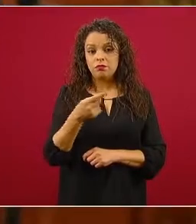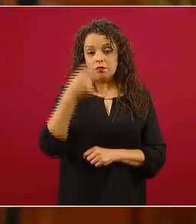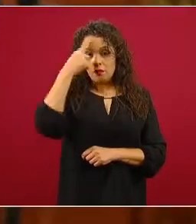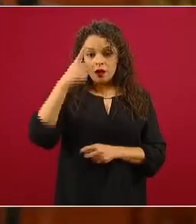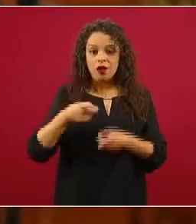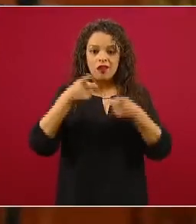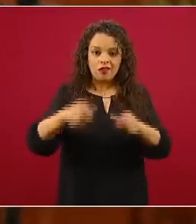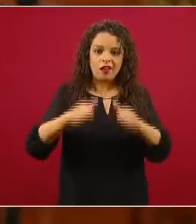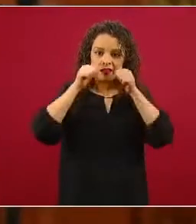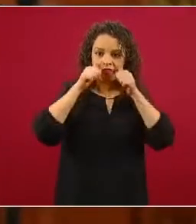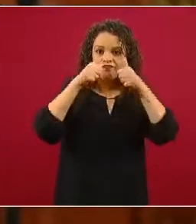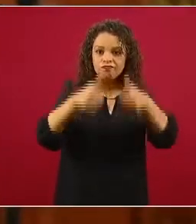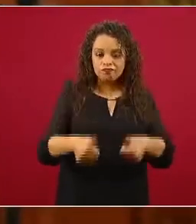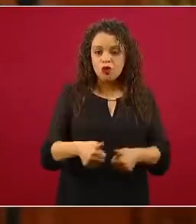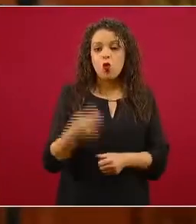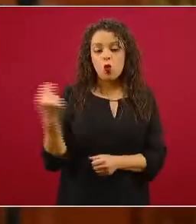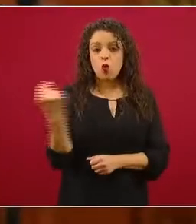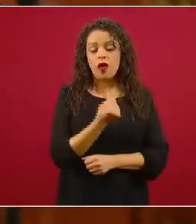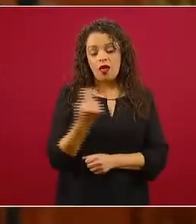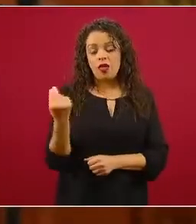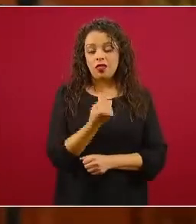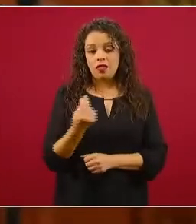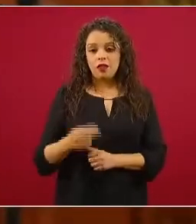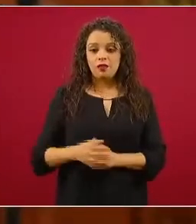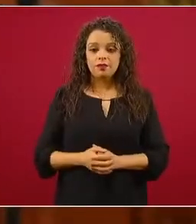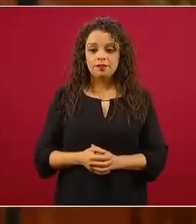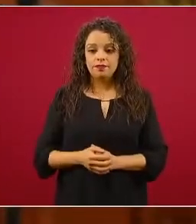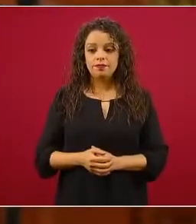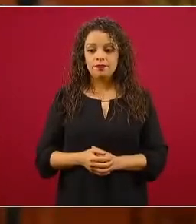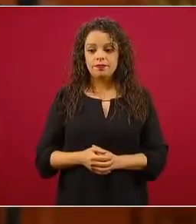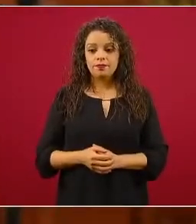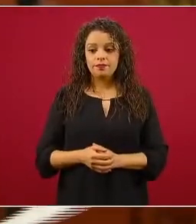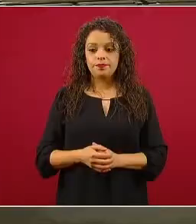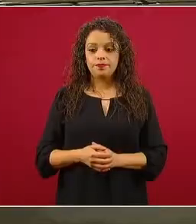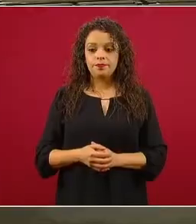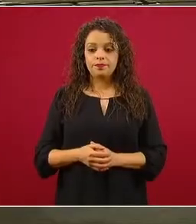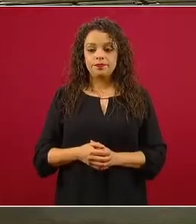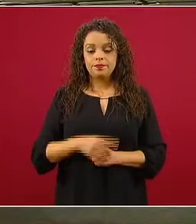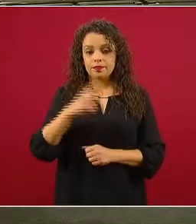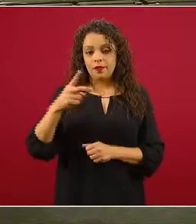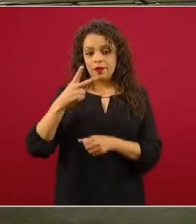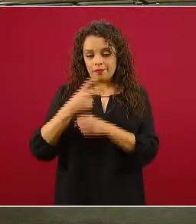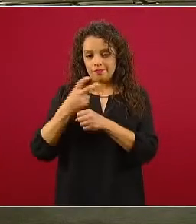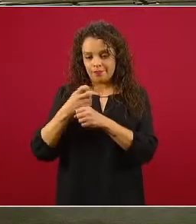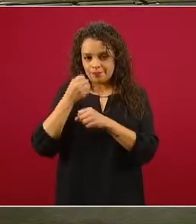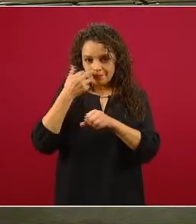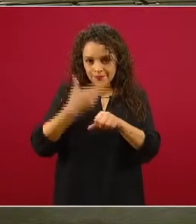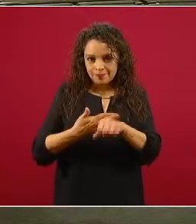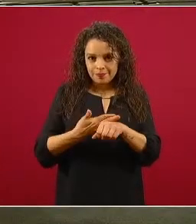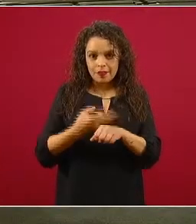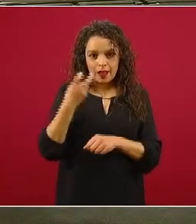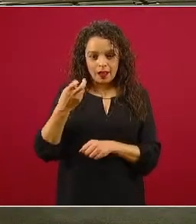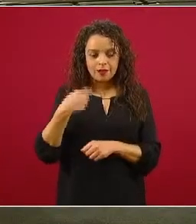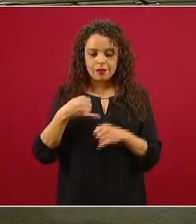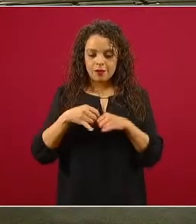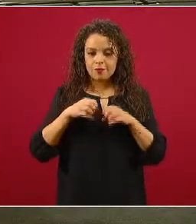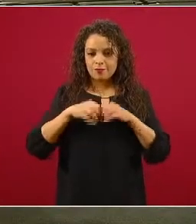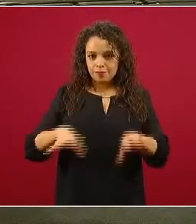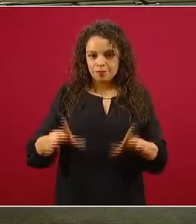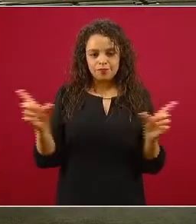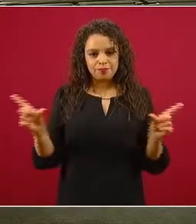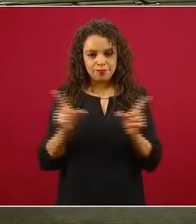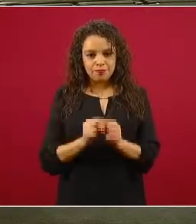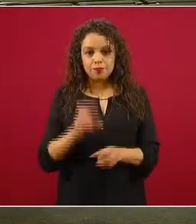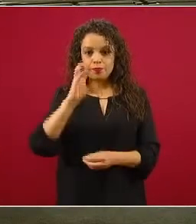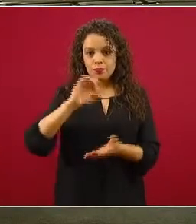esa demanda. Y hasta aquí, subsecretario, mi informe sobre la distribución. No sé si tenga algo más. Gracias, doctor